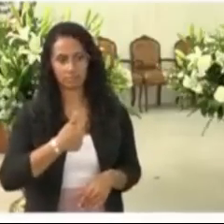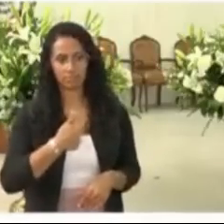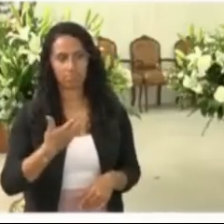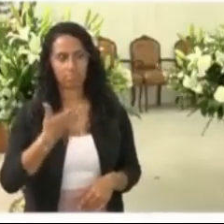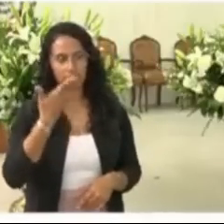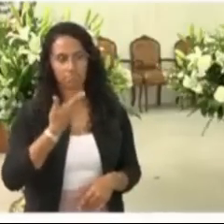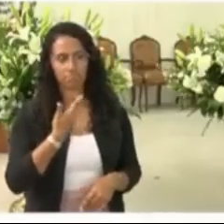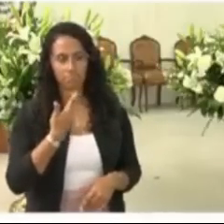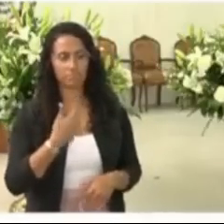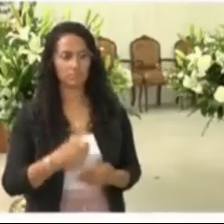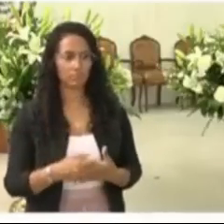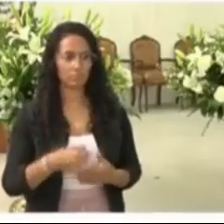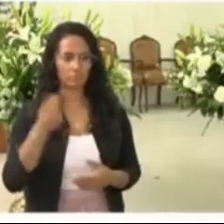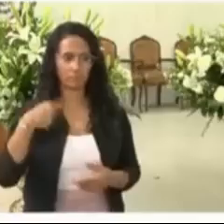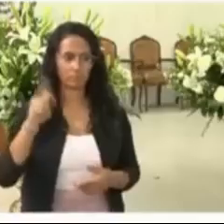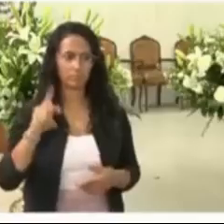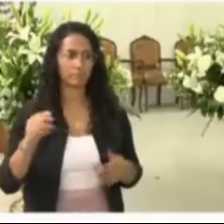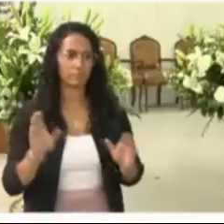manera de Dios.